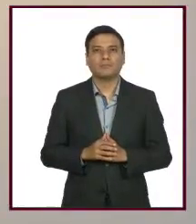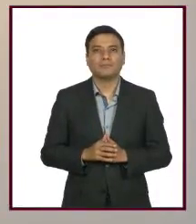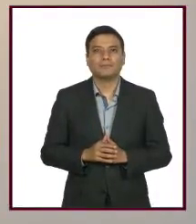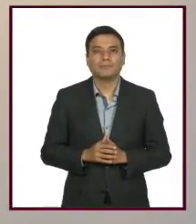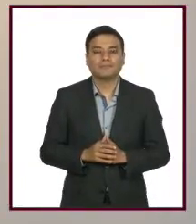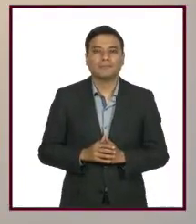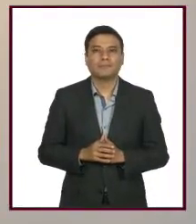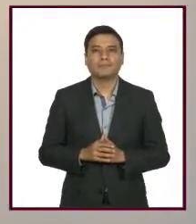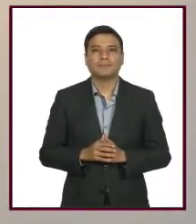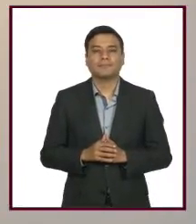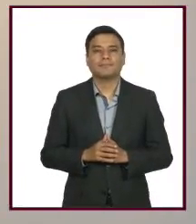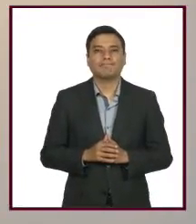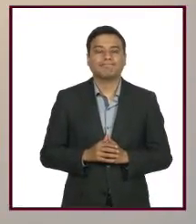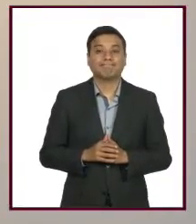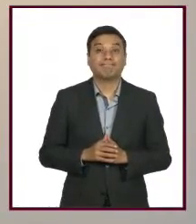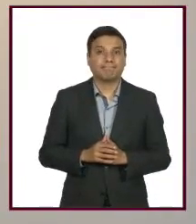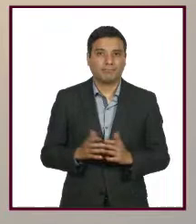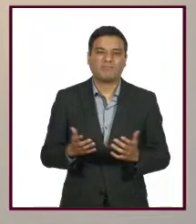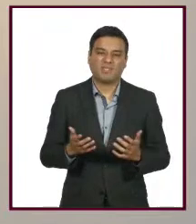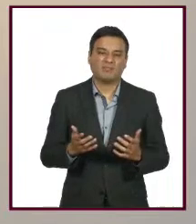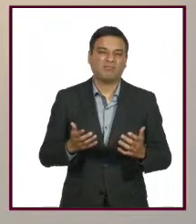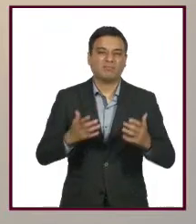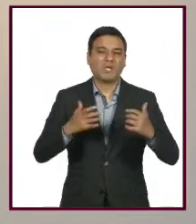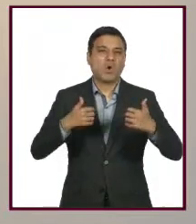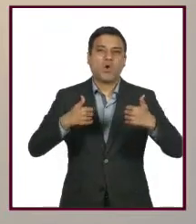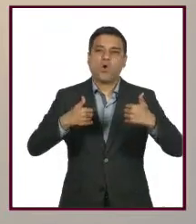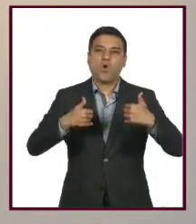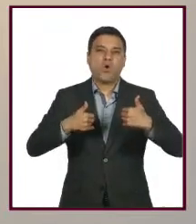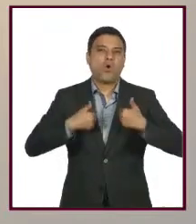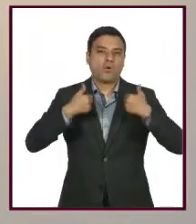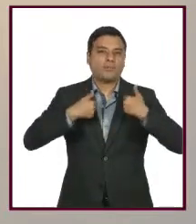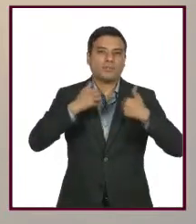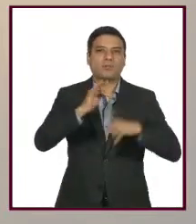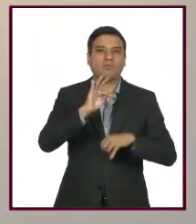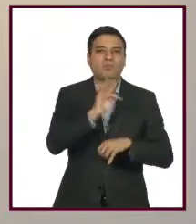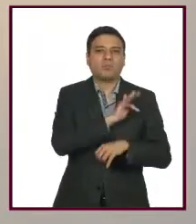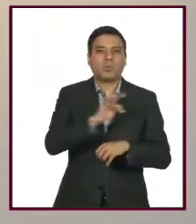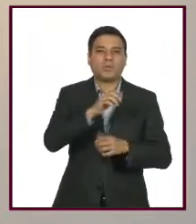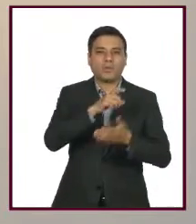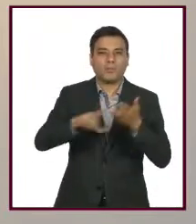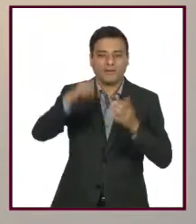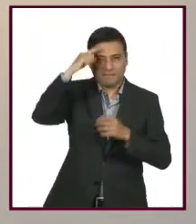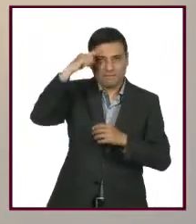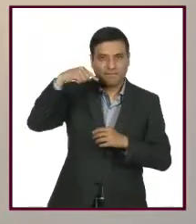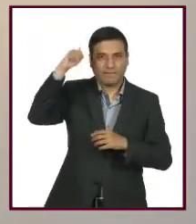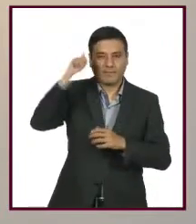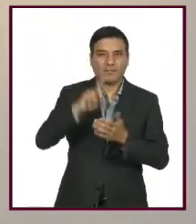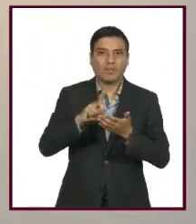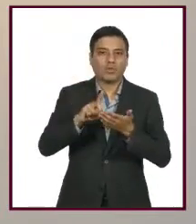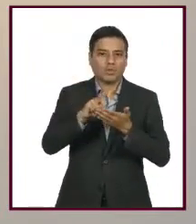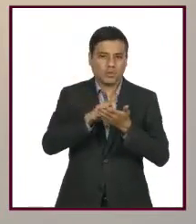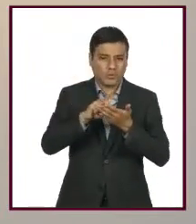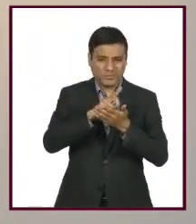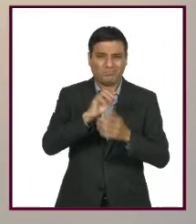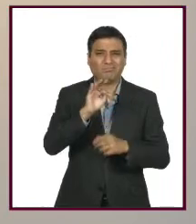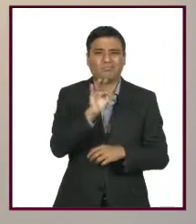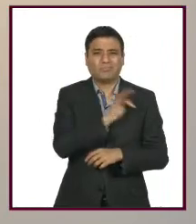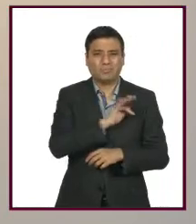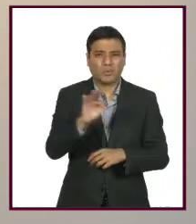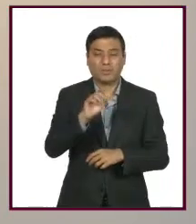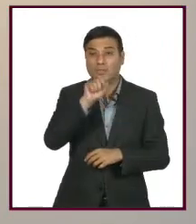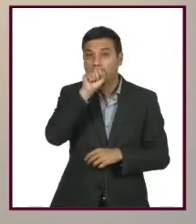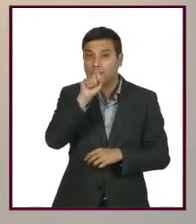acceso de esta y otras sustancias psicoactivas pues es alarmante, ¿no? Ya se pueden conseguir muchas veces hasta en